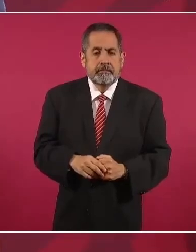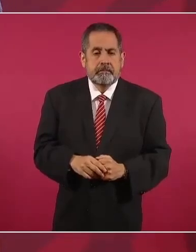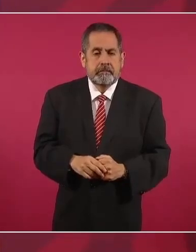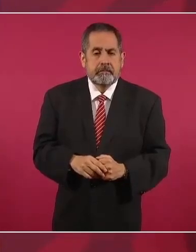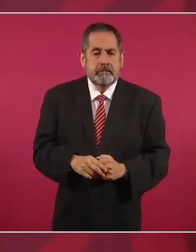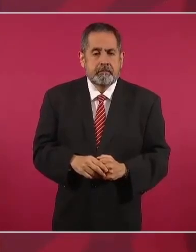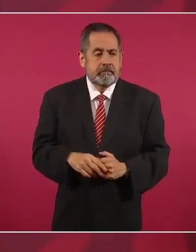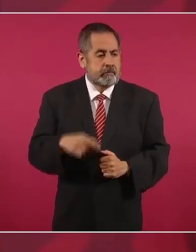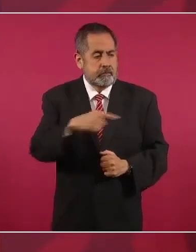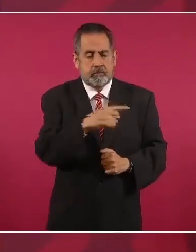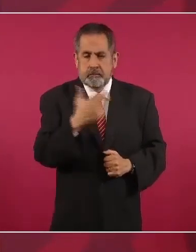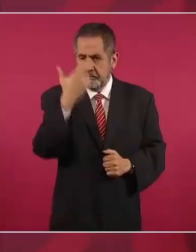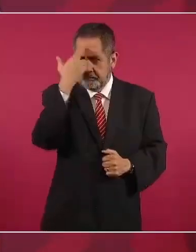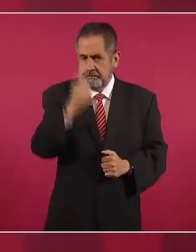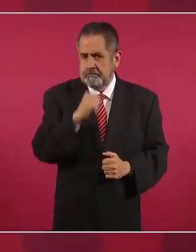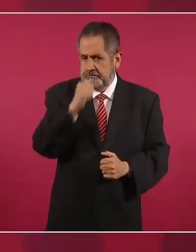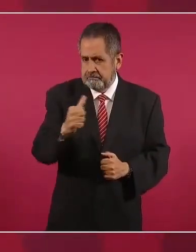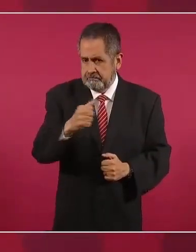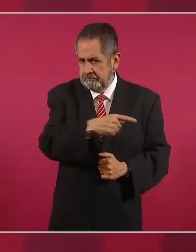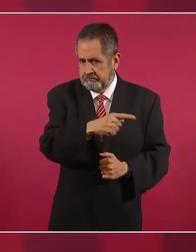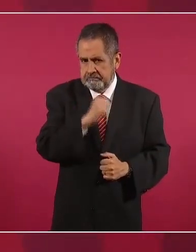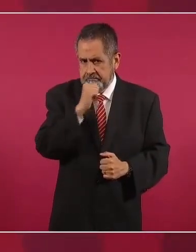no tienen la razón.